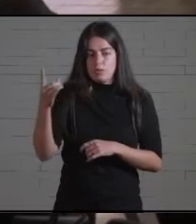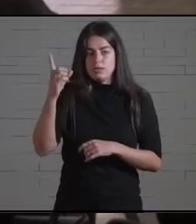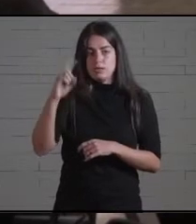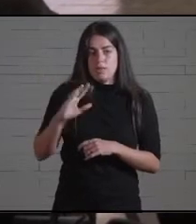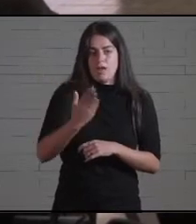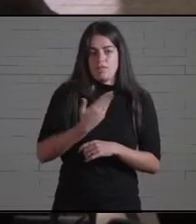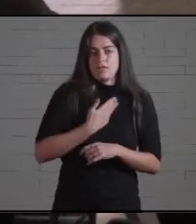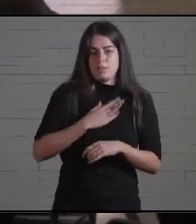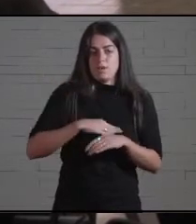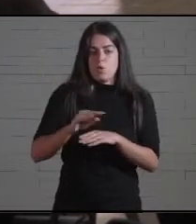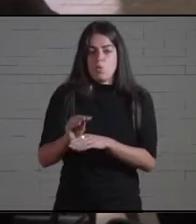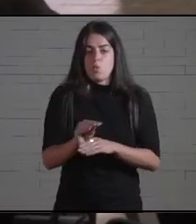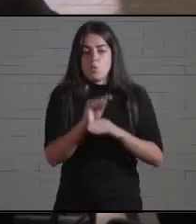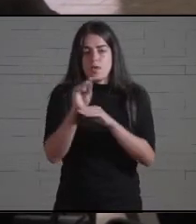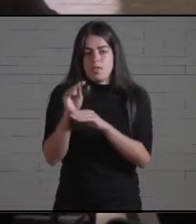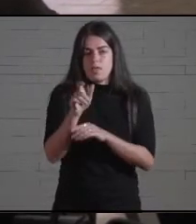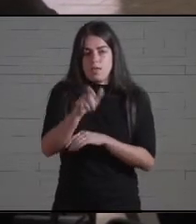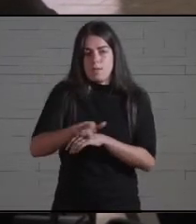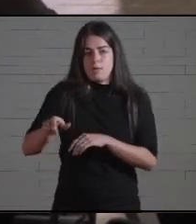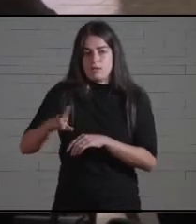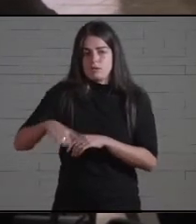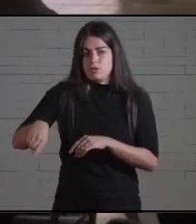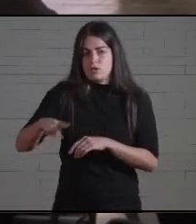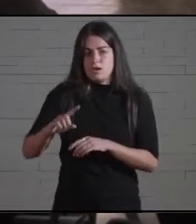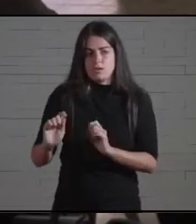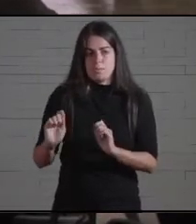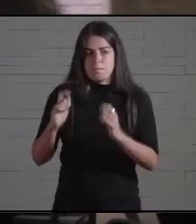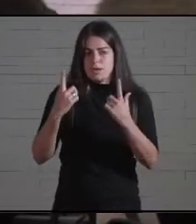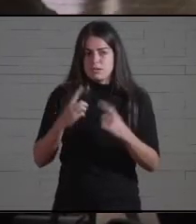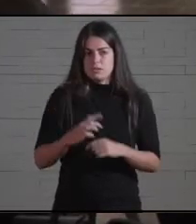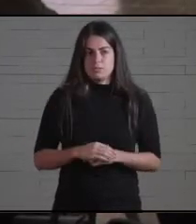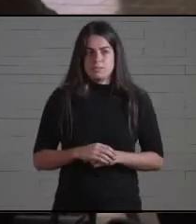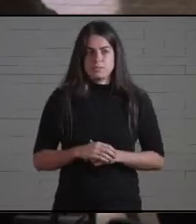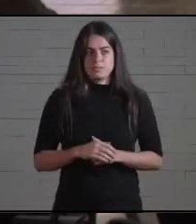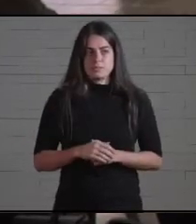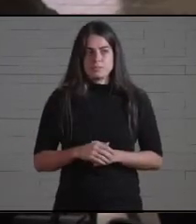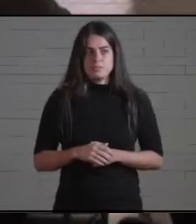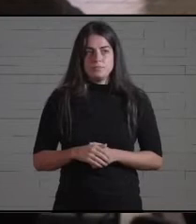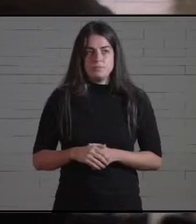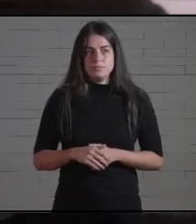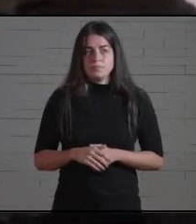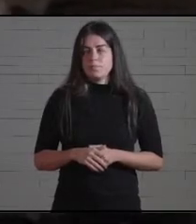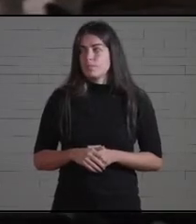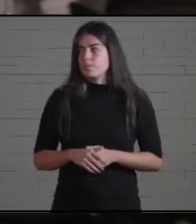los cuidados de las que más, es la segunda barra de este arriba.